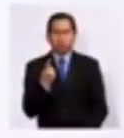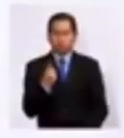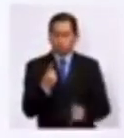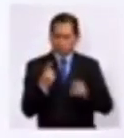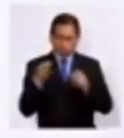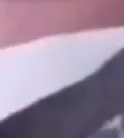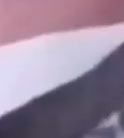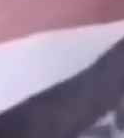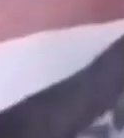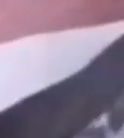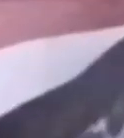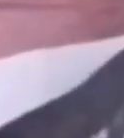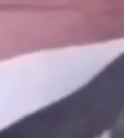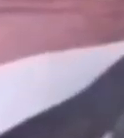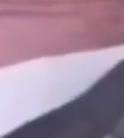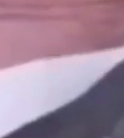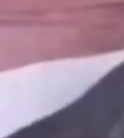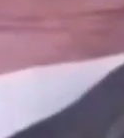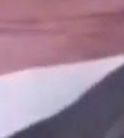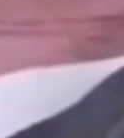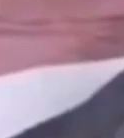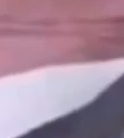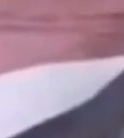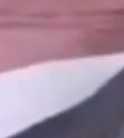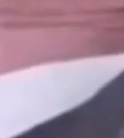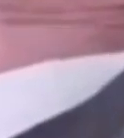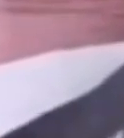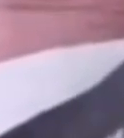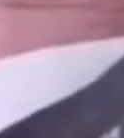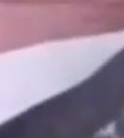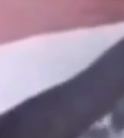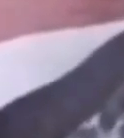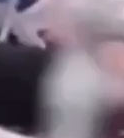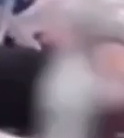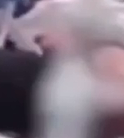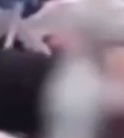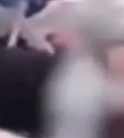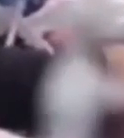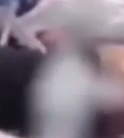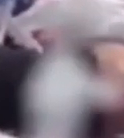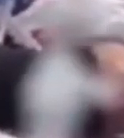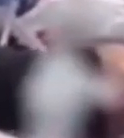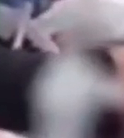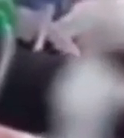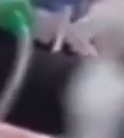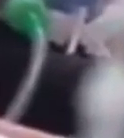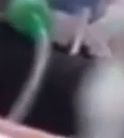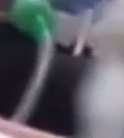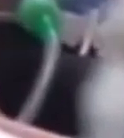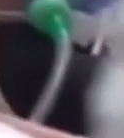coronavirus el ministro de salud informó que se comprara equipos para mejorar los laboratorios en bolivia